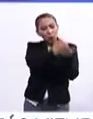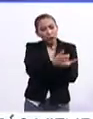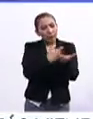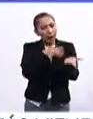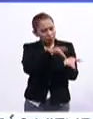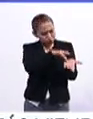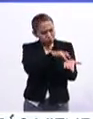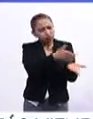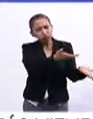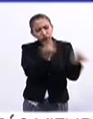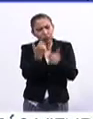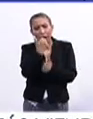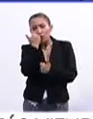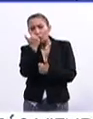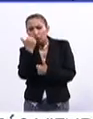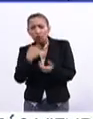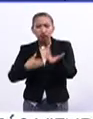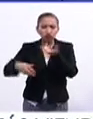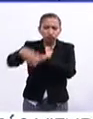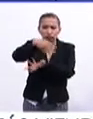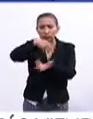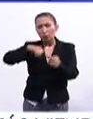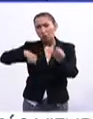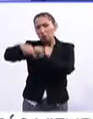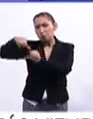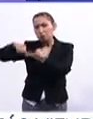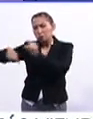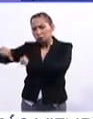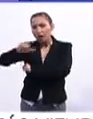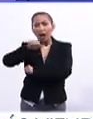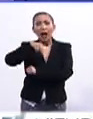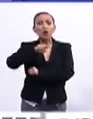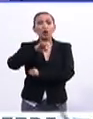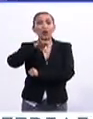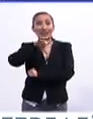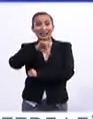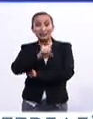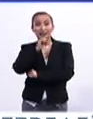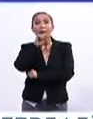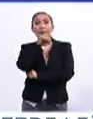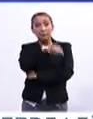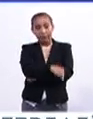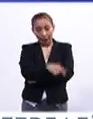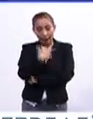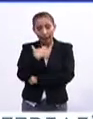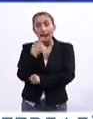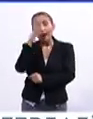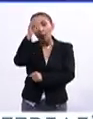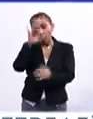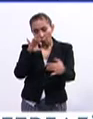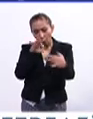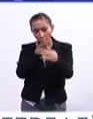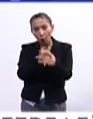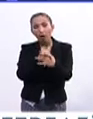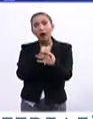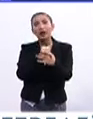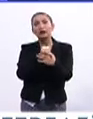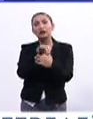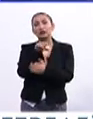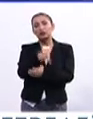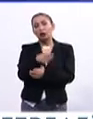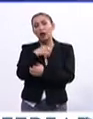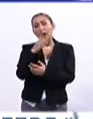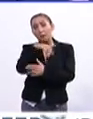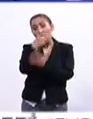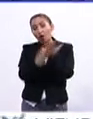región. Tenemos también a través de la ANUYES, de la Asociación Nacional de Universidades y Instituciones de Educación Superior,